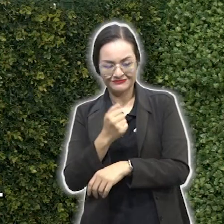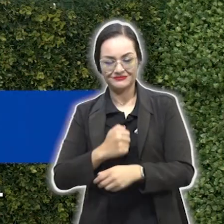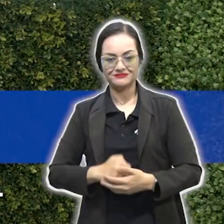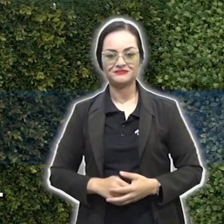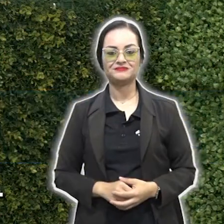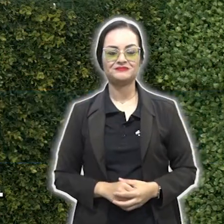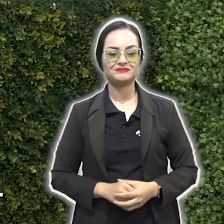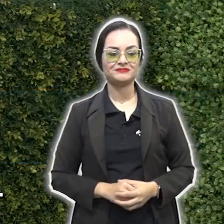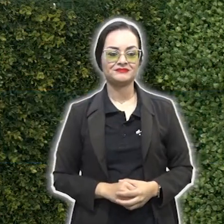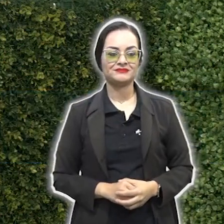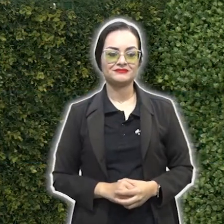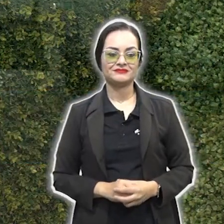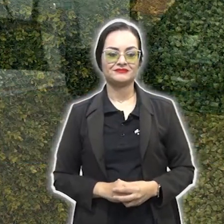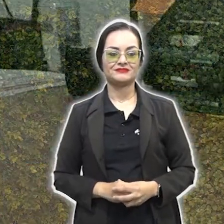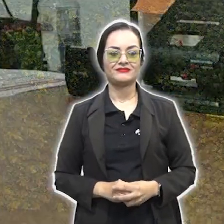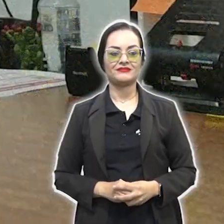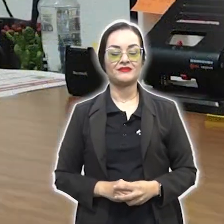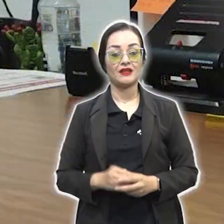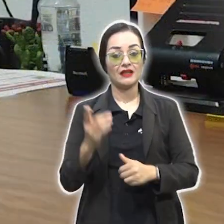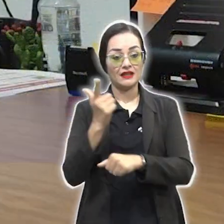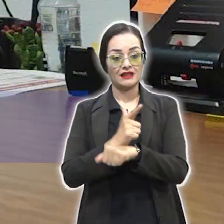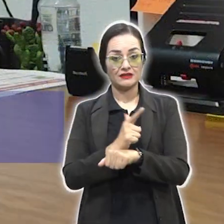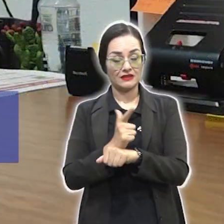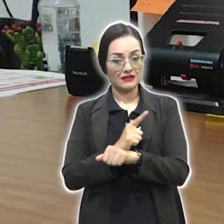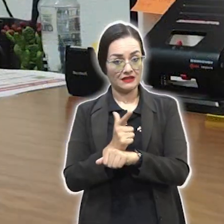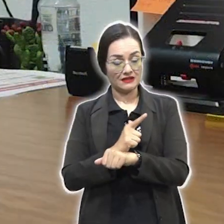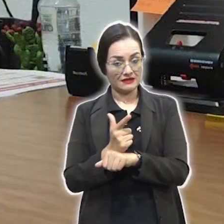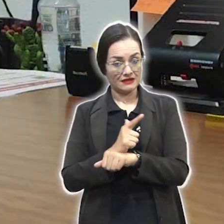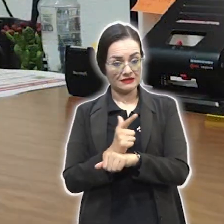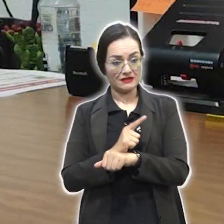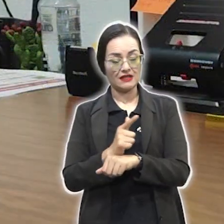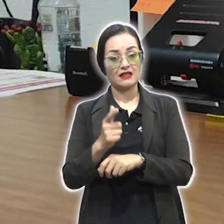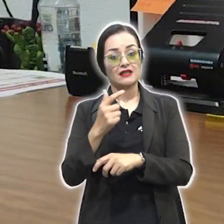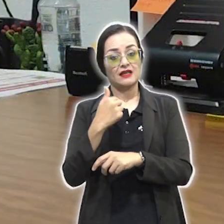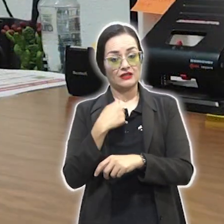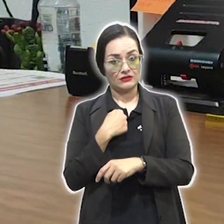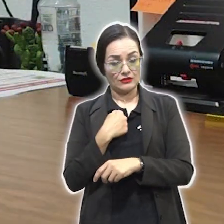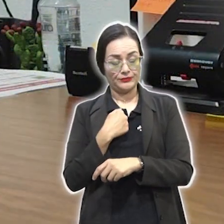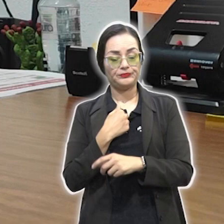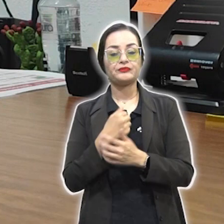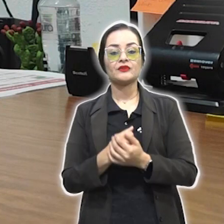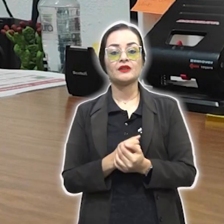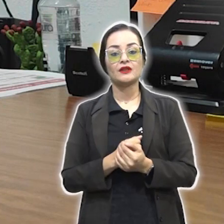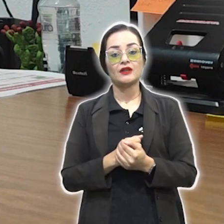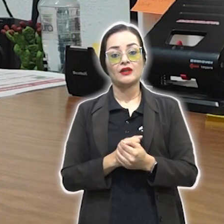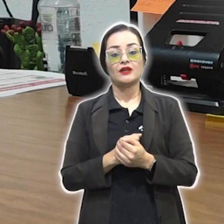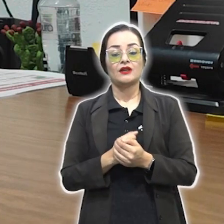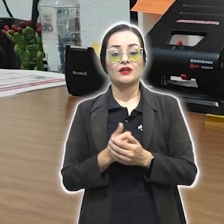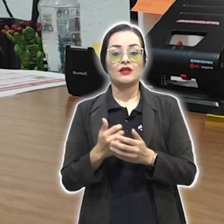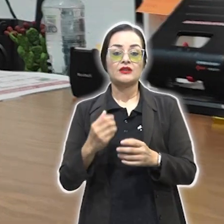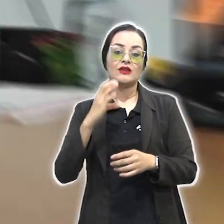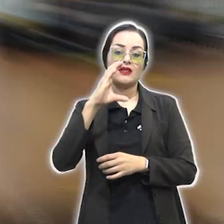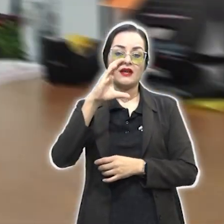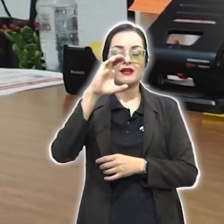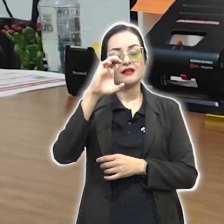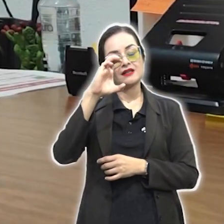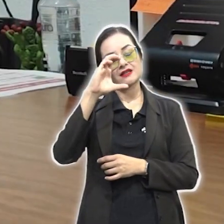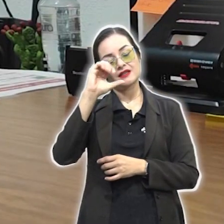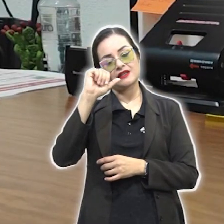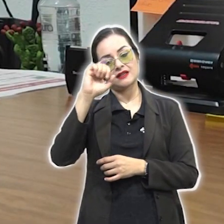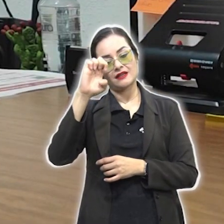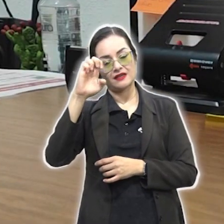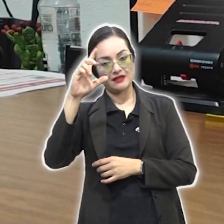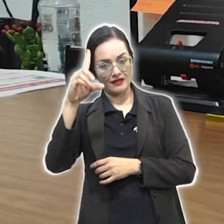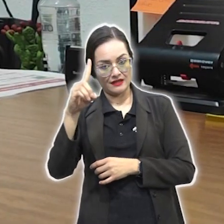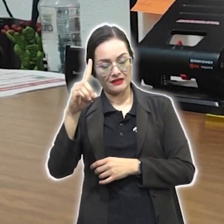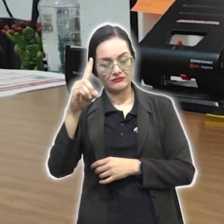la siguiente cápsula. Soy la licenciada Dulce Gabriela Trasviña Rosas, soy coordinadora del CAED.